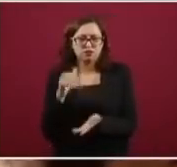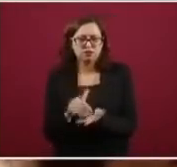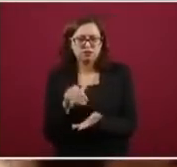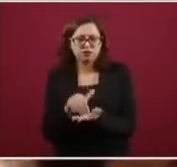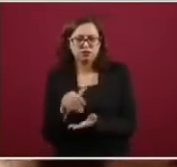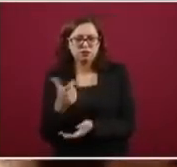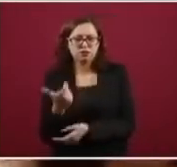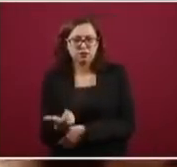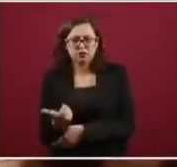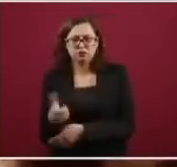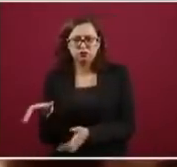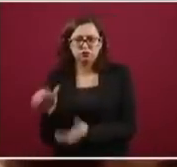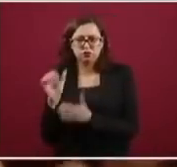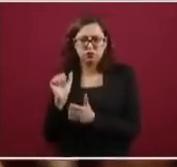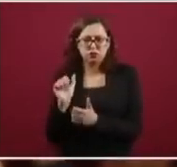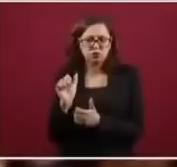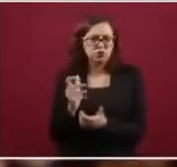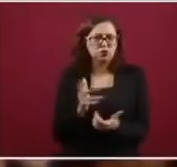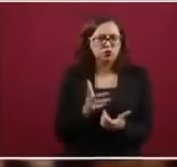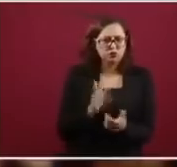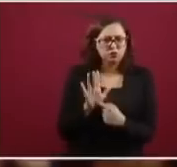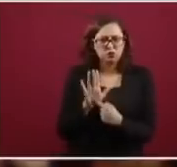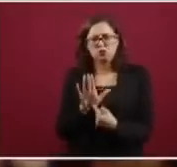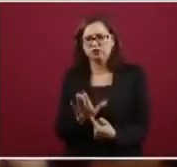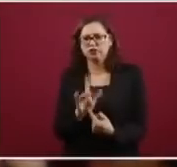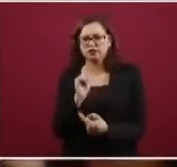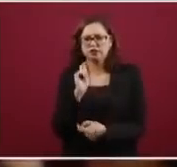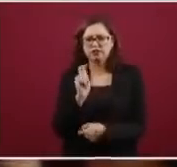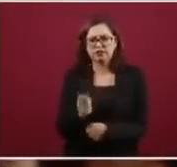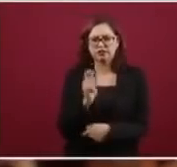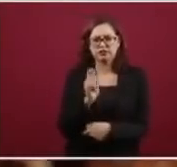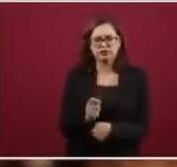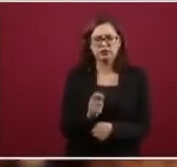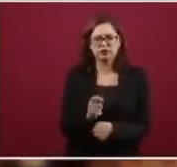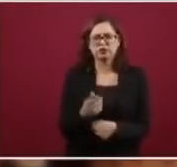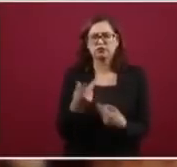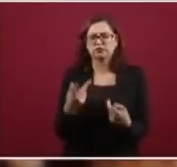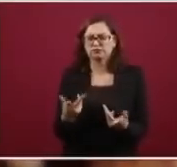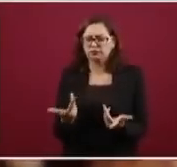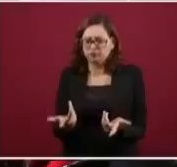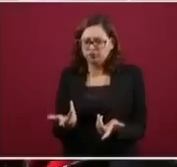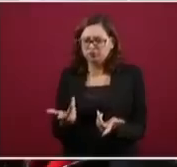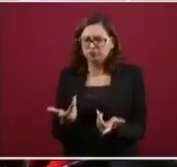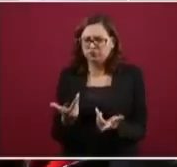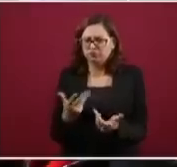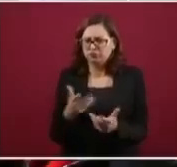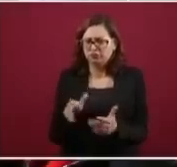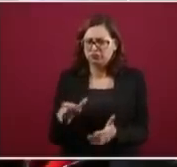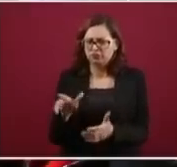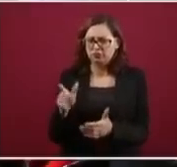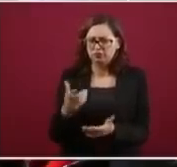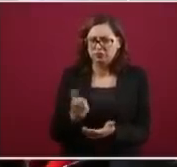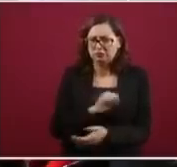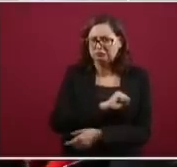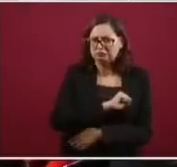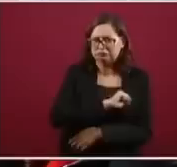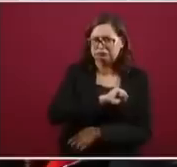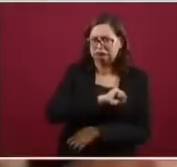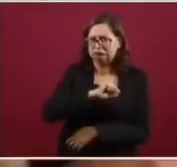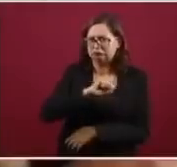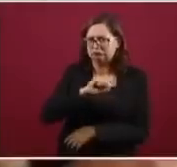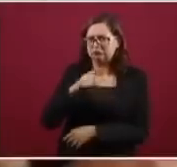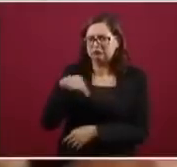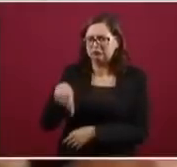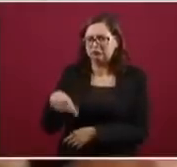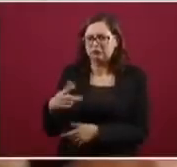y esto podría ser un indicador de que el consumo y las ventas serán deprimidas no porque es un aumento muy magro del